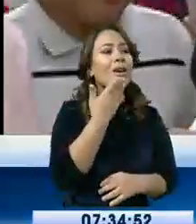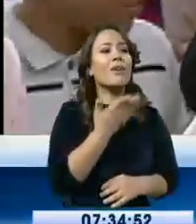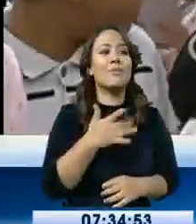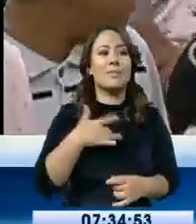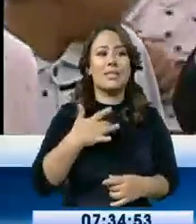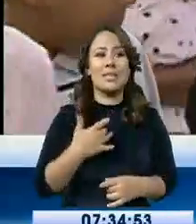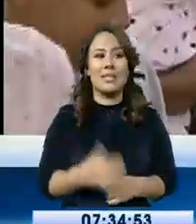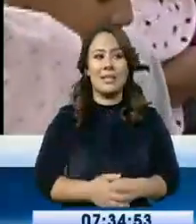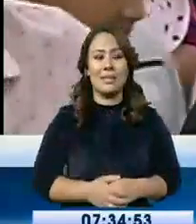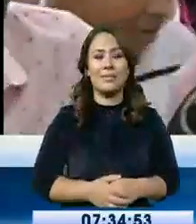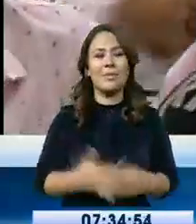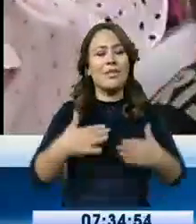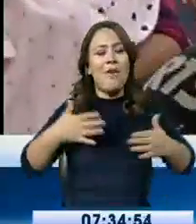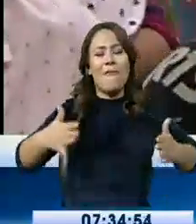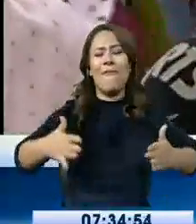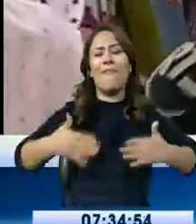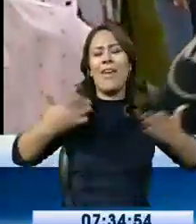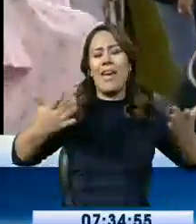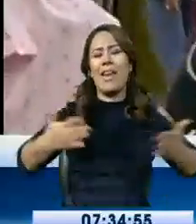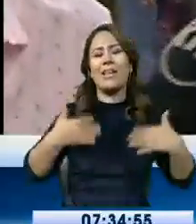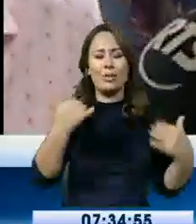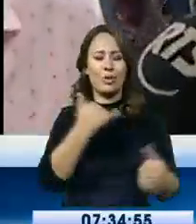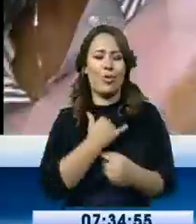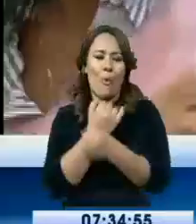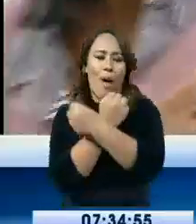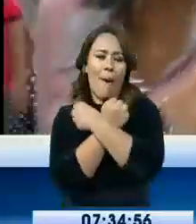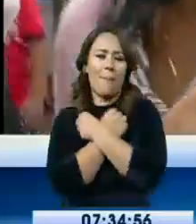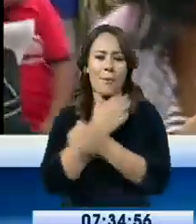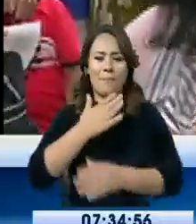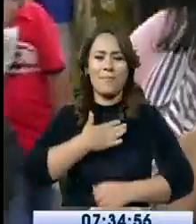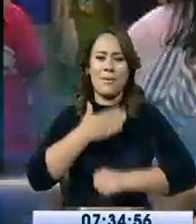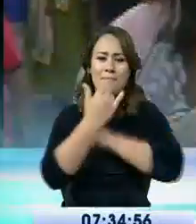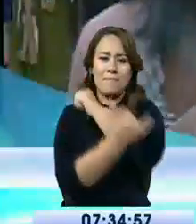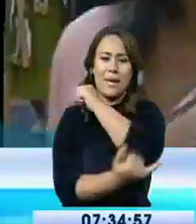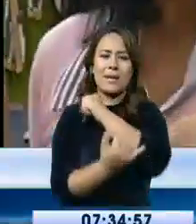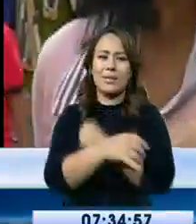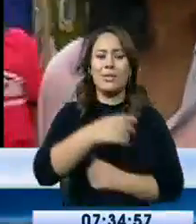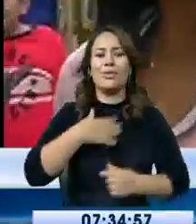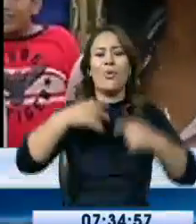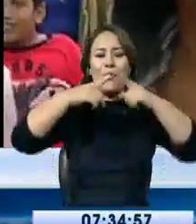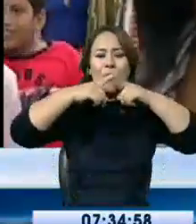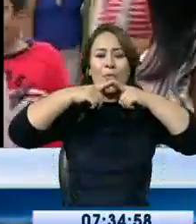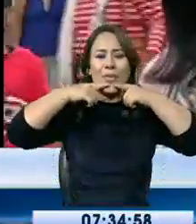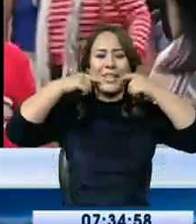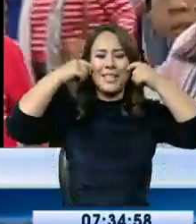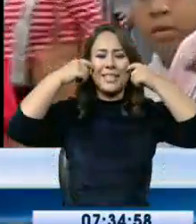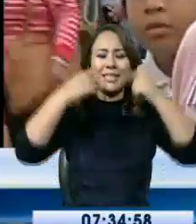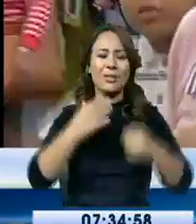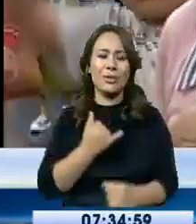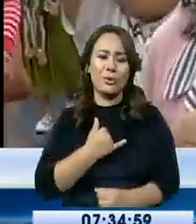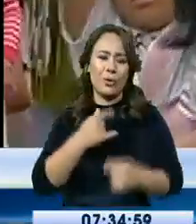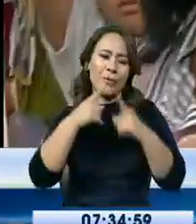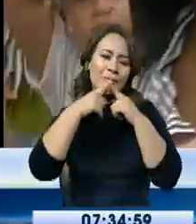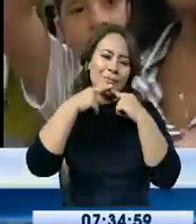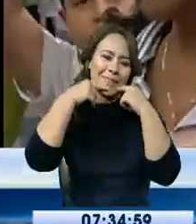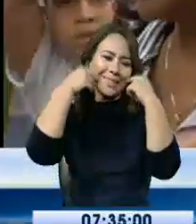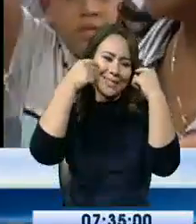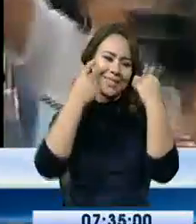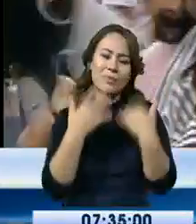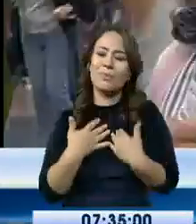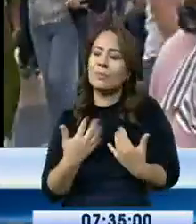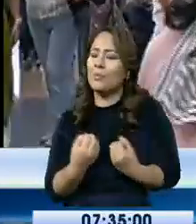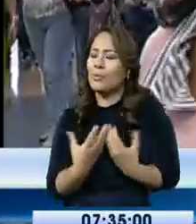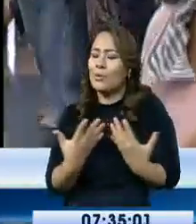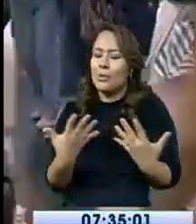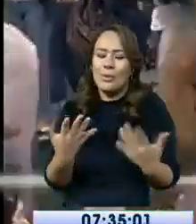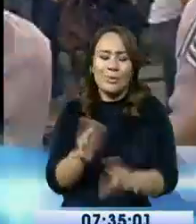Oh, me siento grandiosa. Amo mi país. Muy contento. Muy feliz, estoy muy regocijado de tener a mi